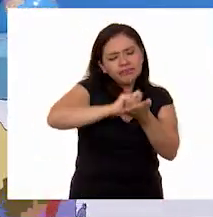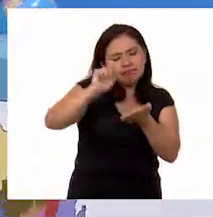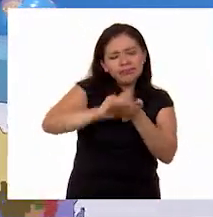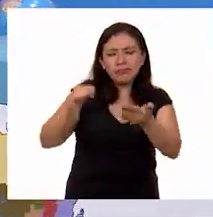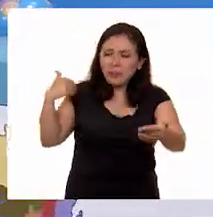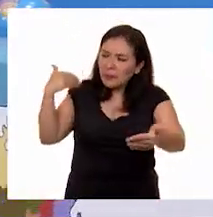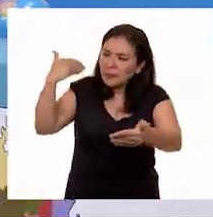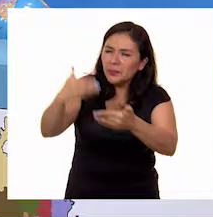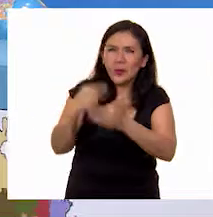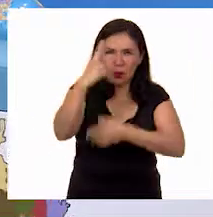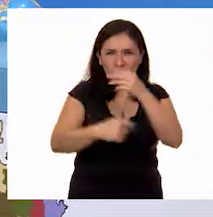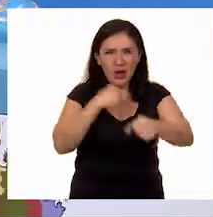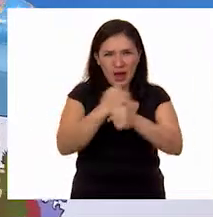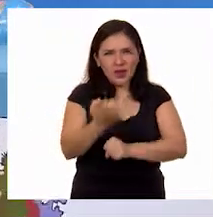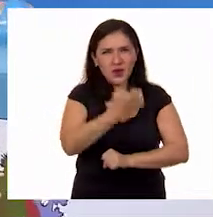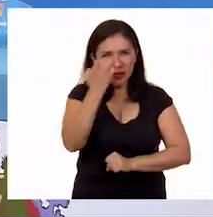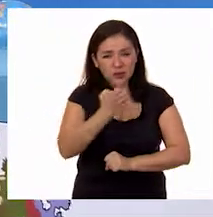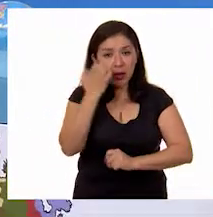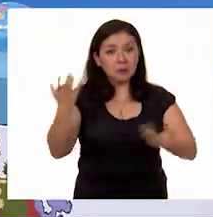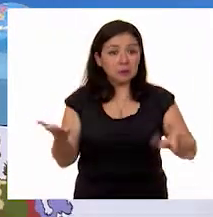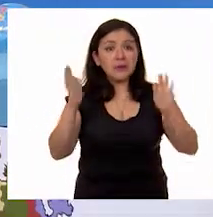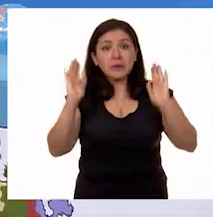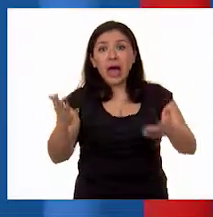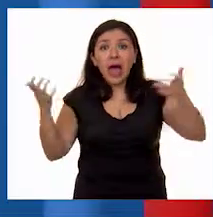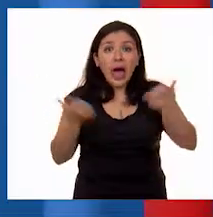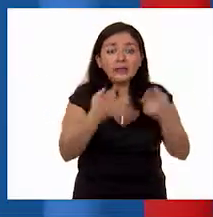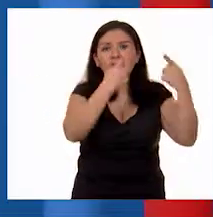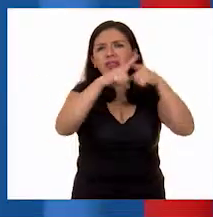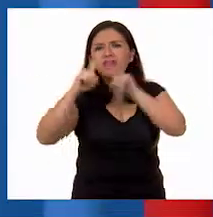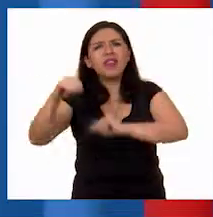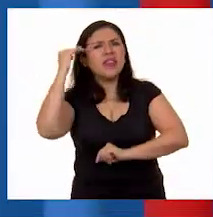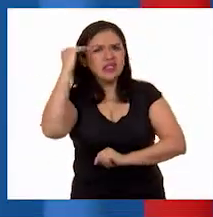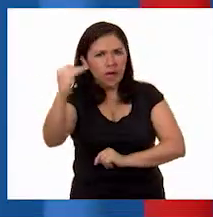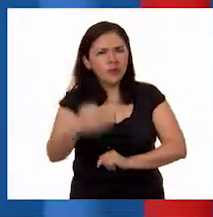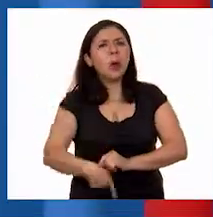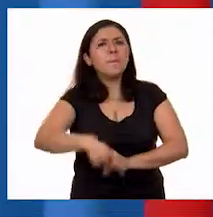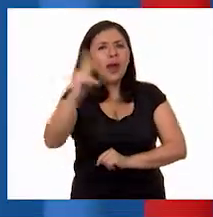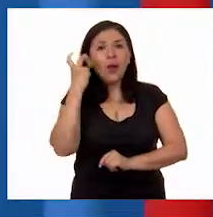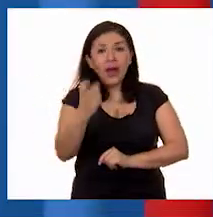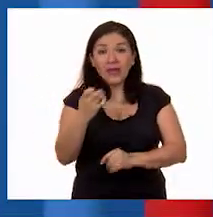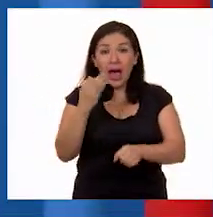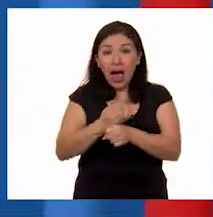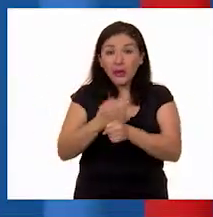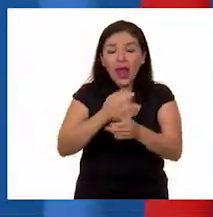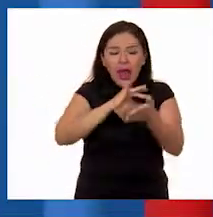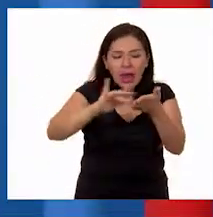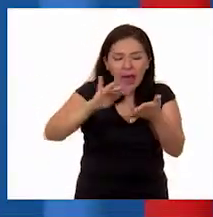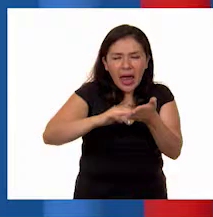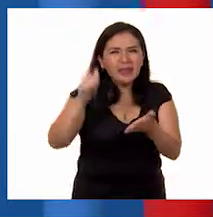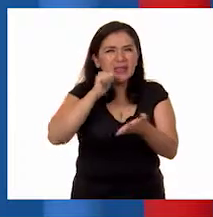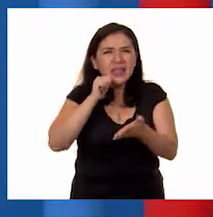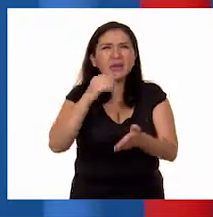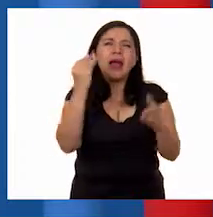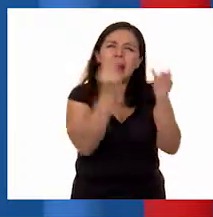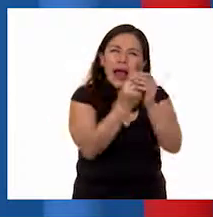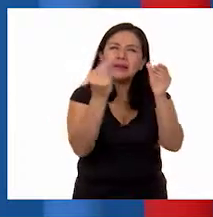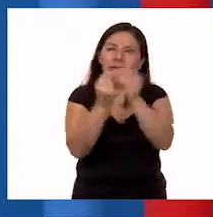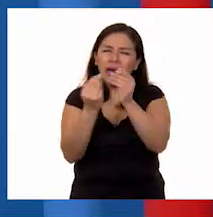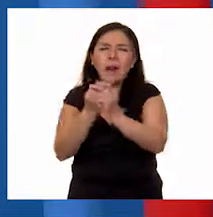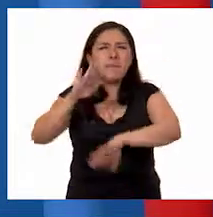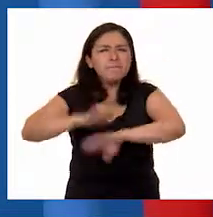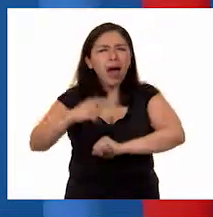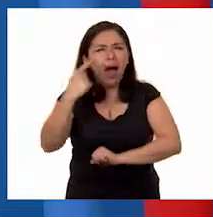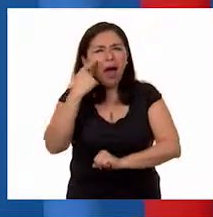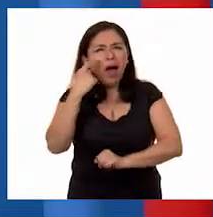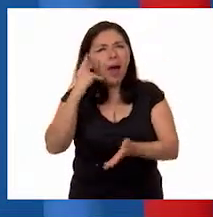largo de este grado. Pues lo hemos hecho en diferentes momentos, Gaby, y después de la lectura de cada clase, la mayoría de las veces